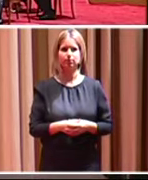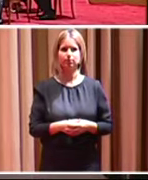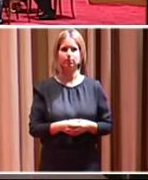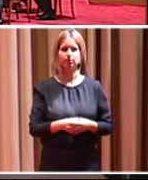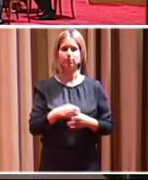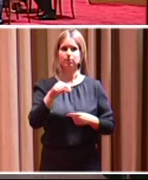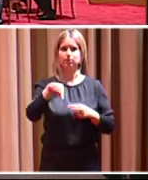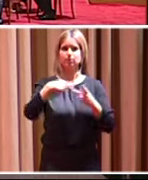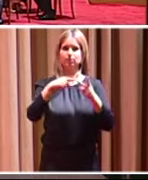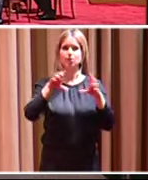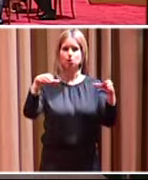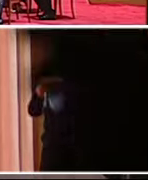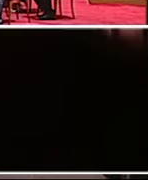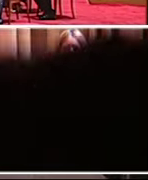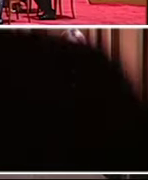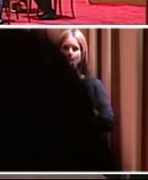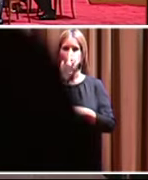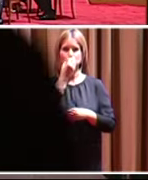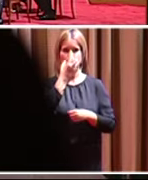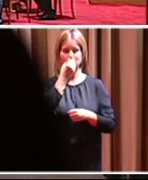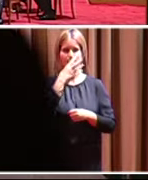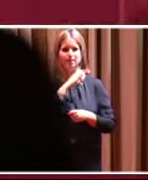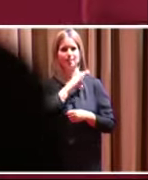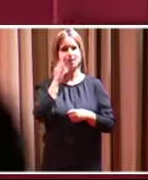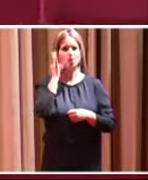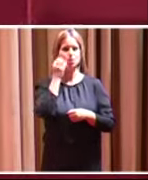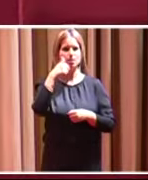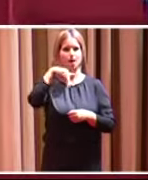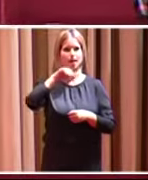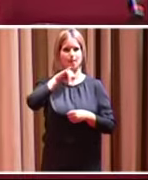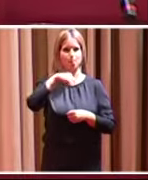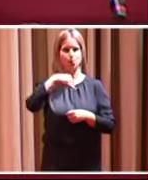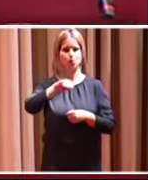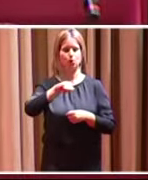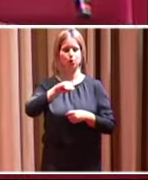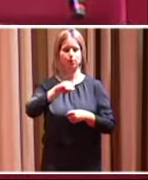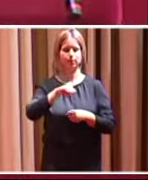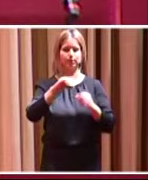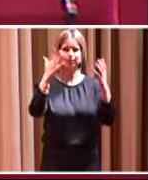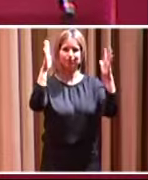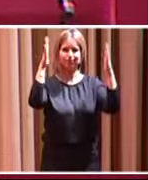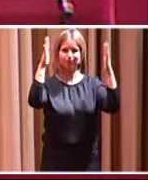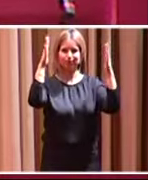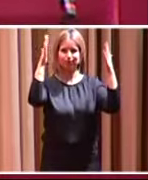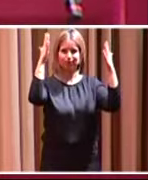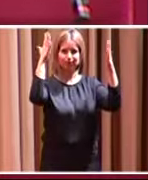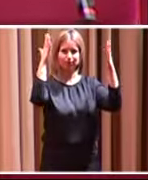Por parte del Grupo Municipal Socialista, doña Ana Muñoz Arquelladas.